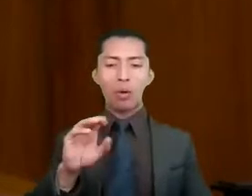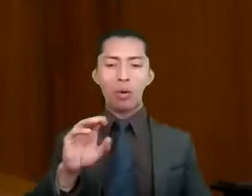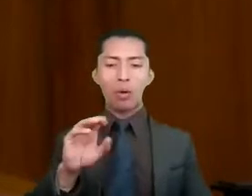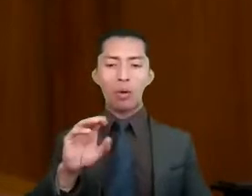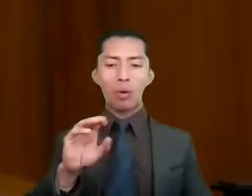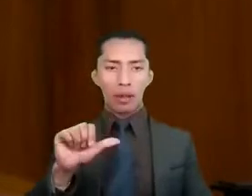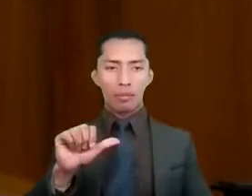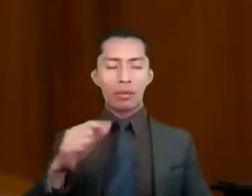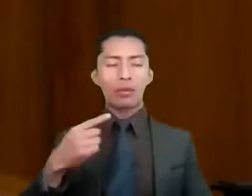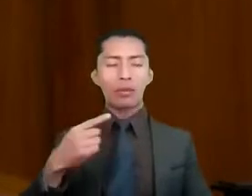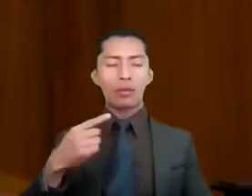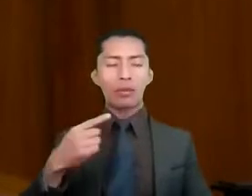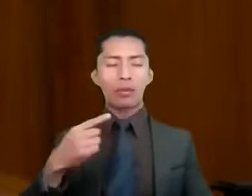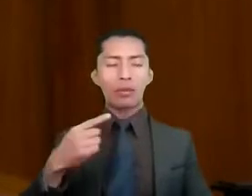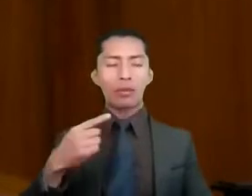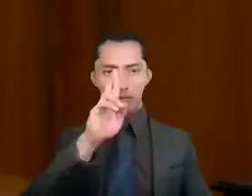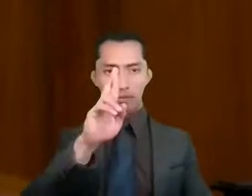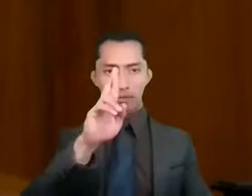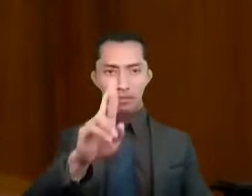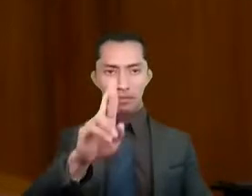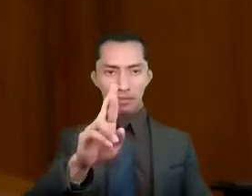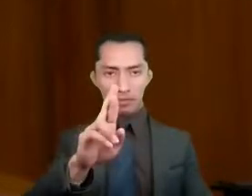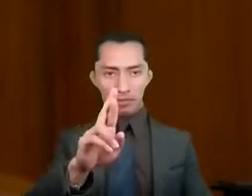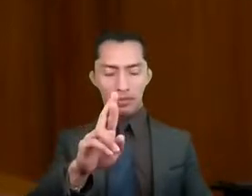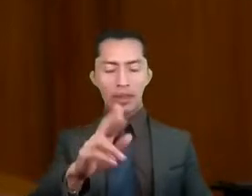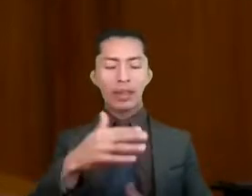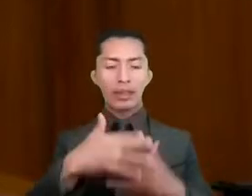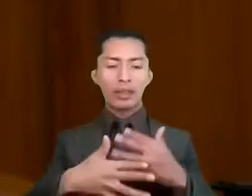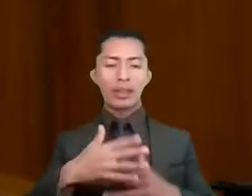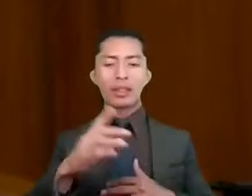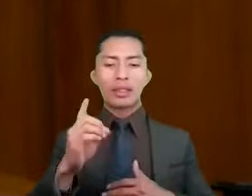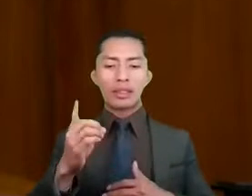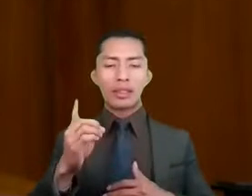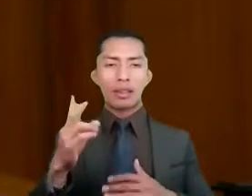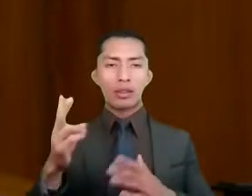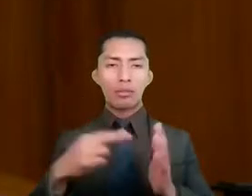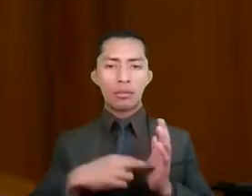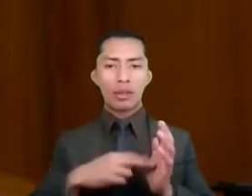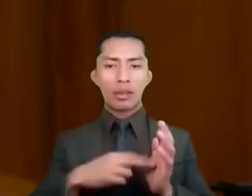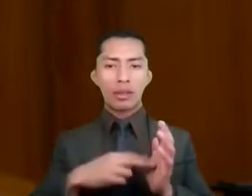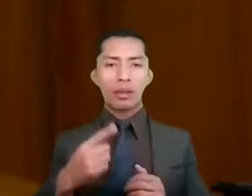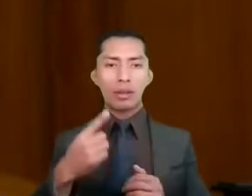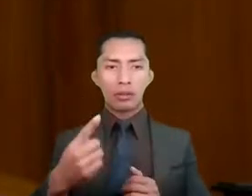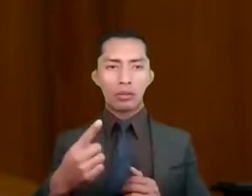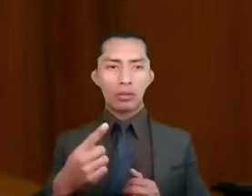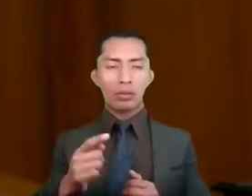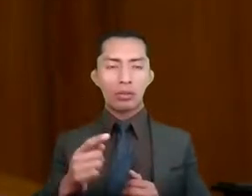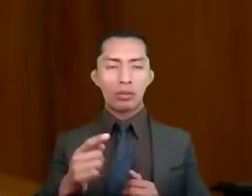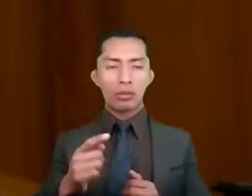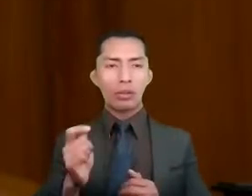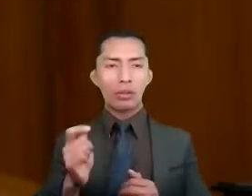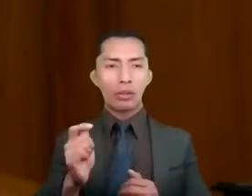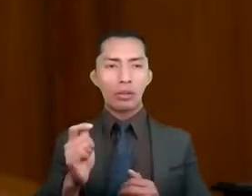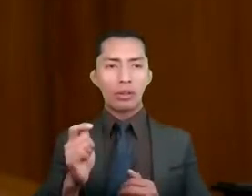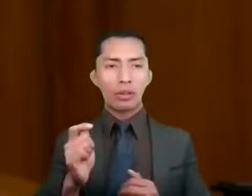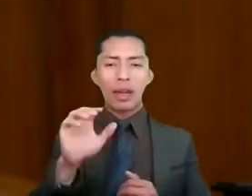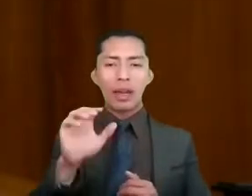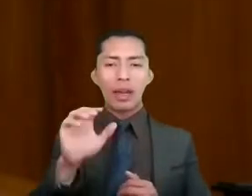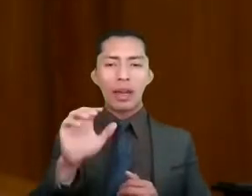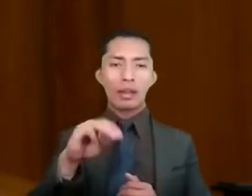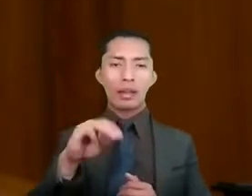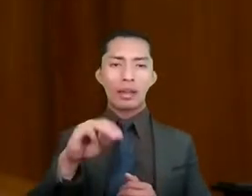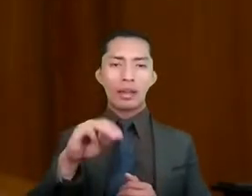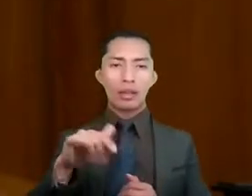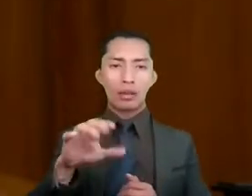muy respetuosos. A partir del 15 de diciembre de 2021, se aprehendió al Emilio